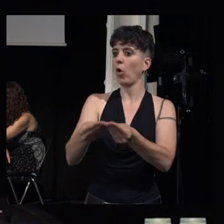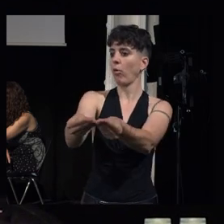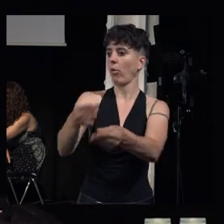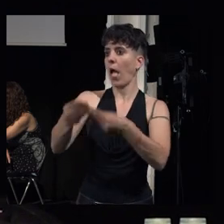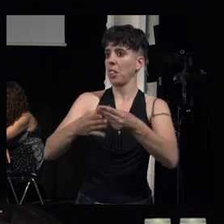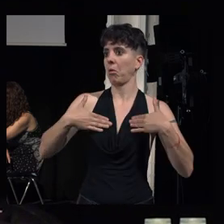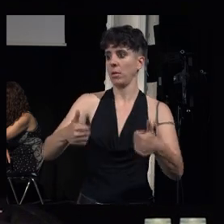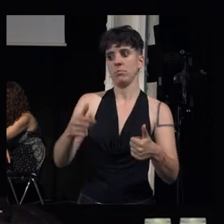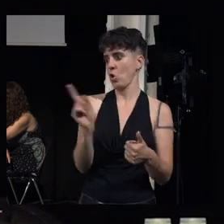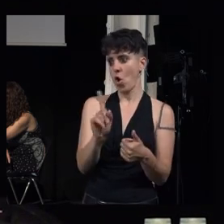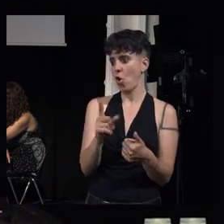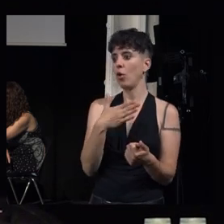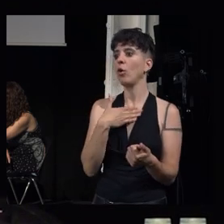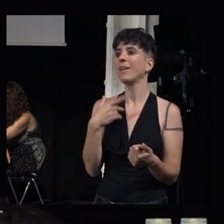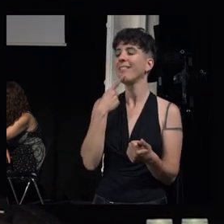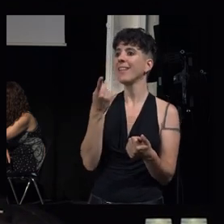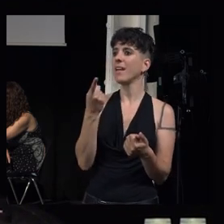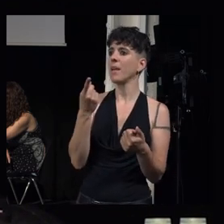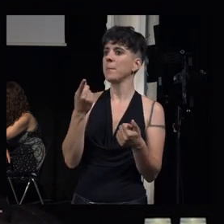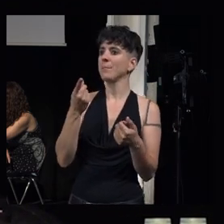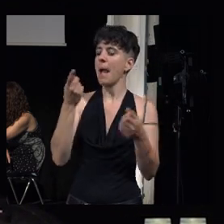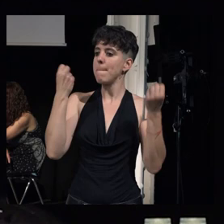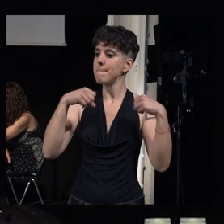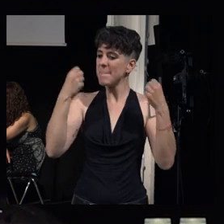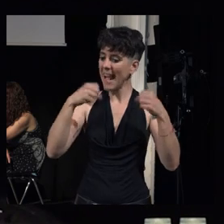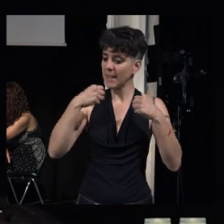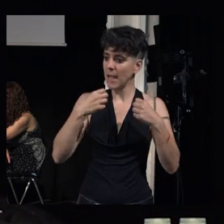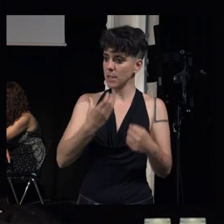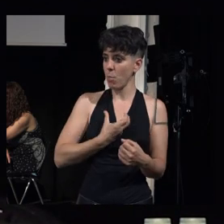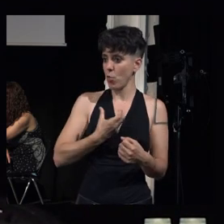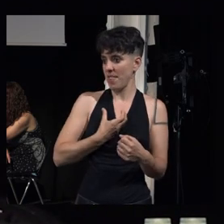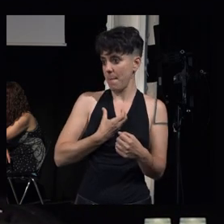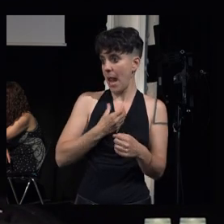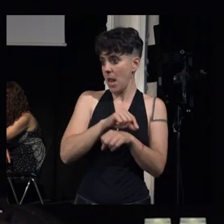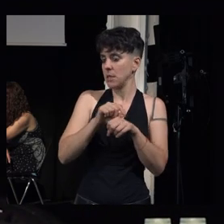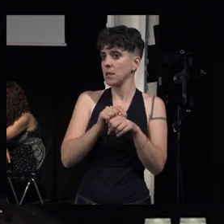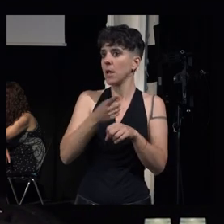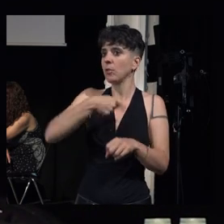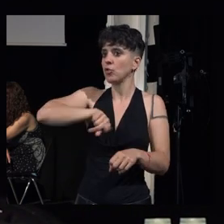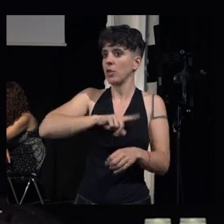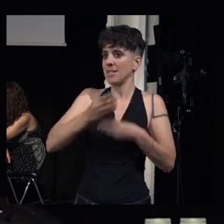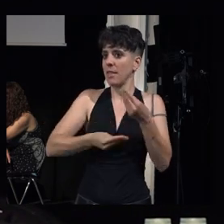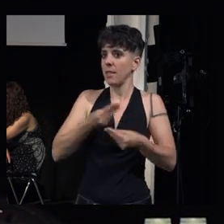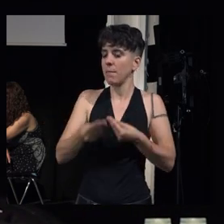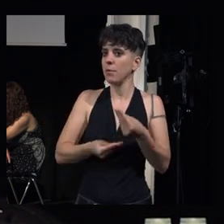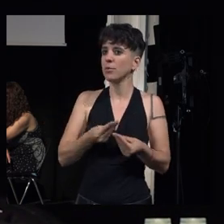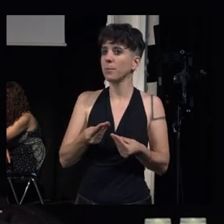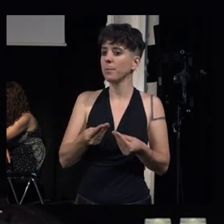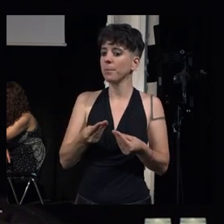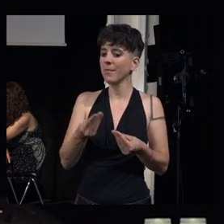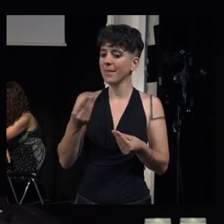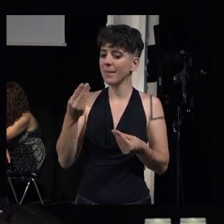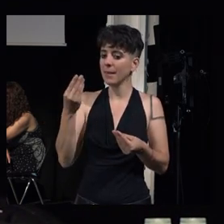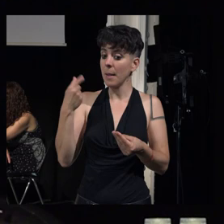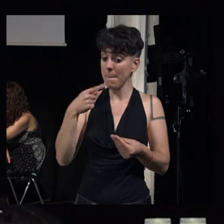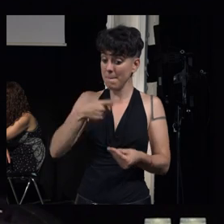automáticamente estemos dando por hecho que las prácticas municipales que estamos realizando sean